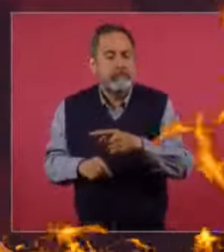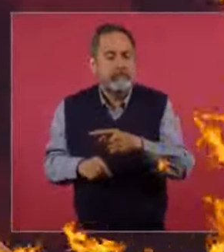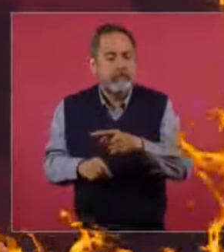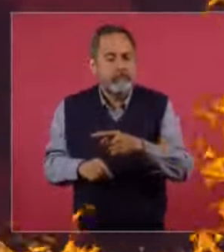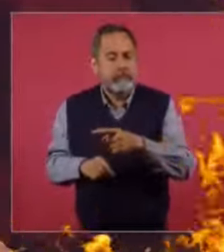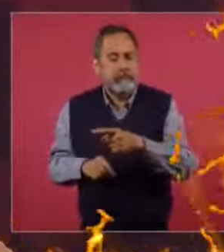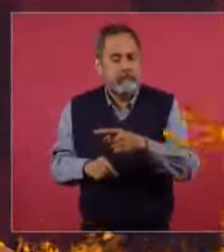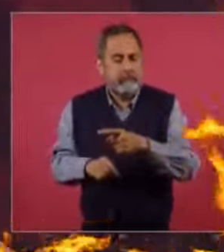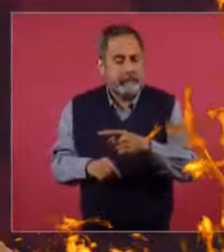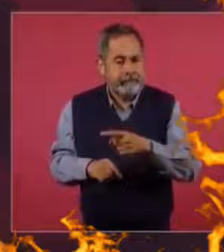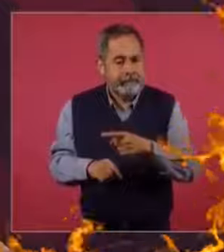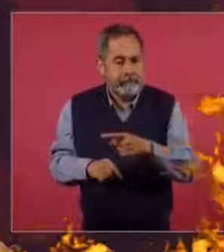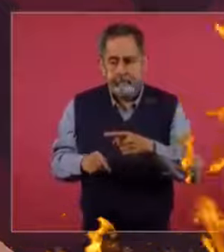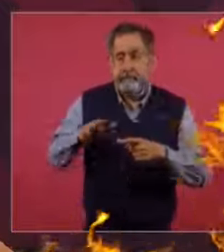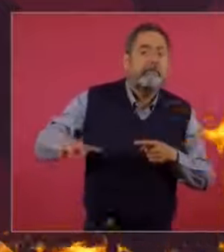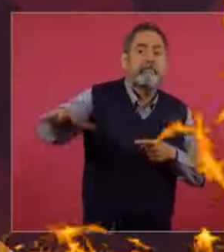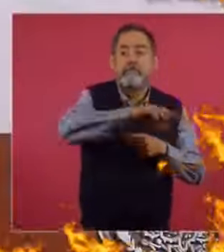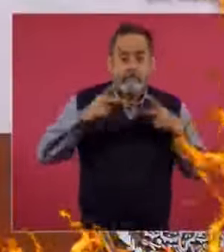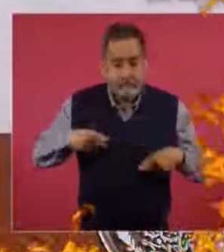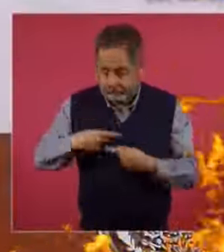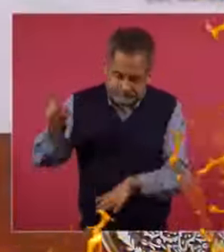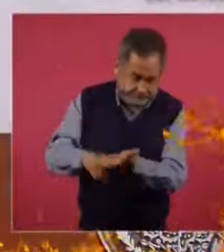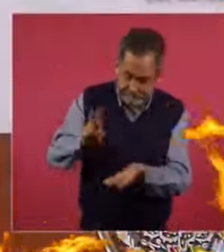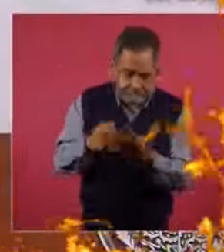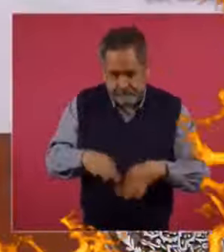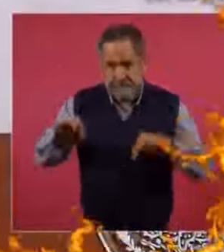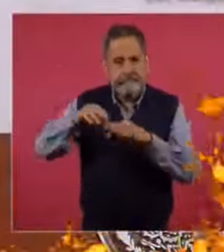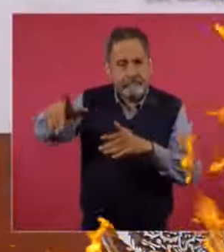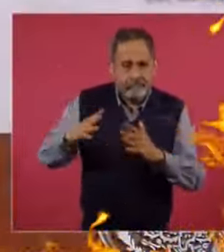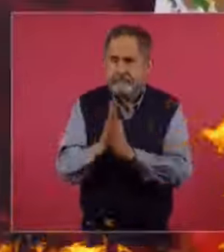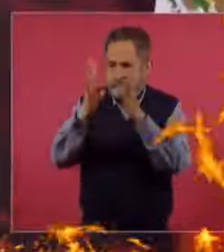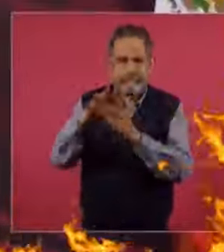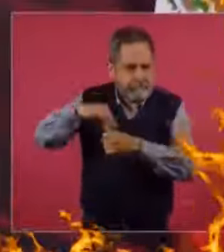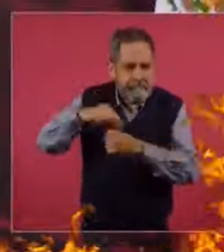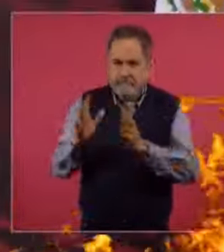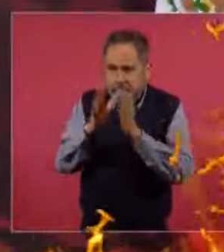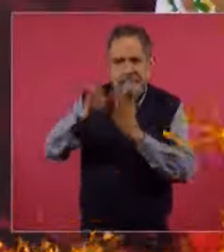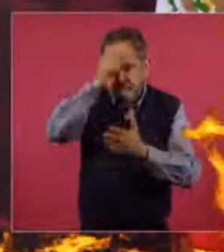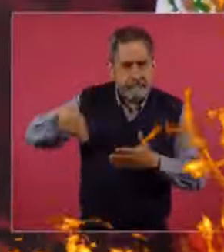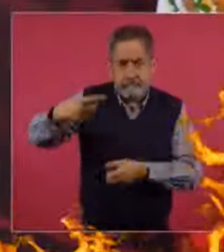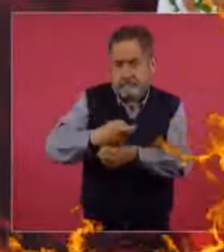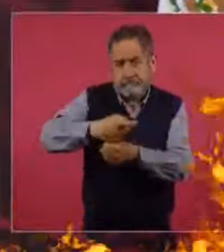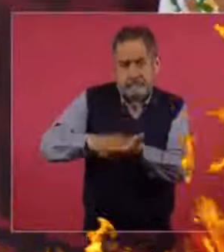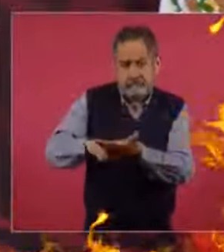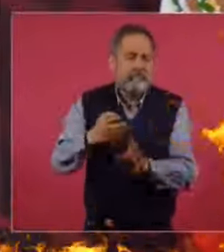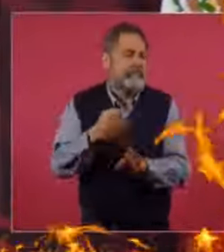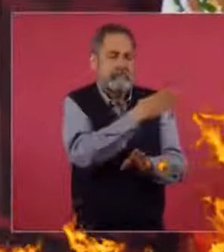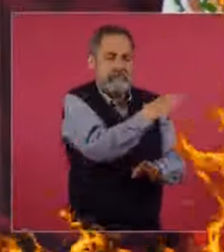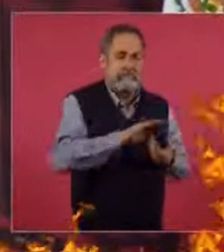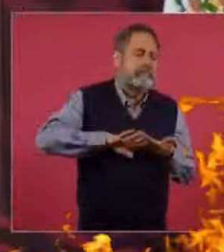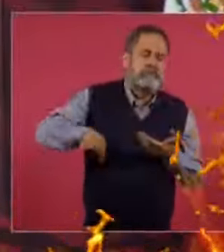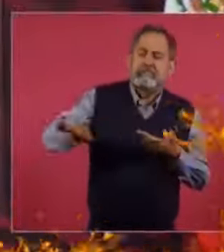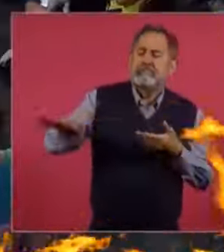la importancia del pueblo como actor principal en la vida pública, y que por el racismo y el clasismo